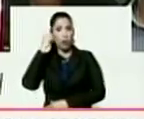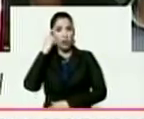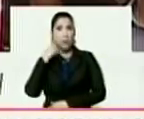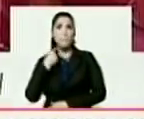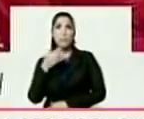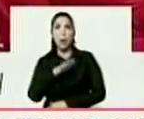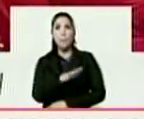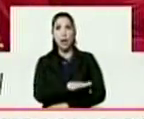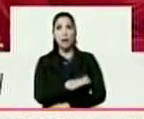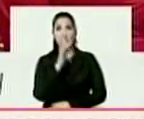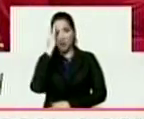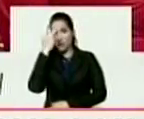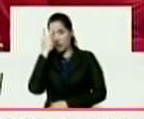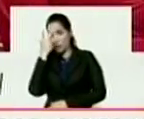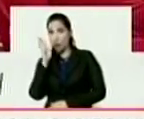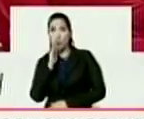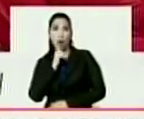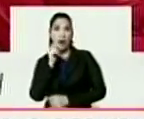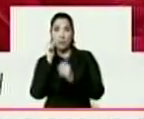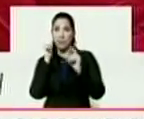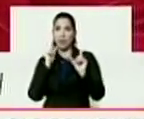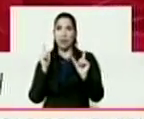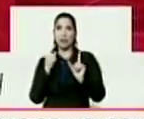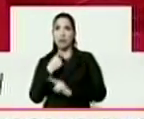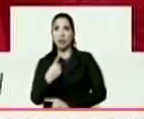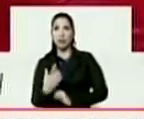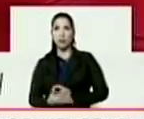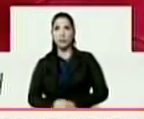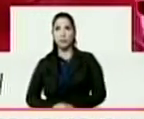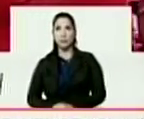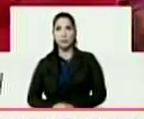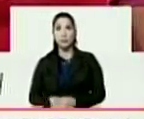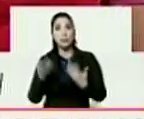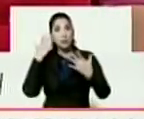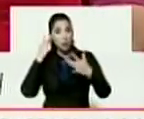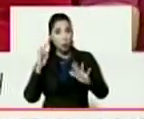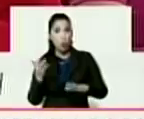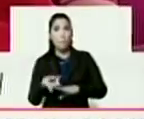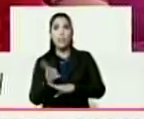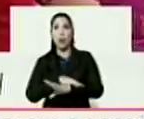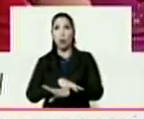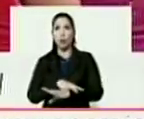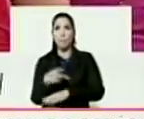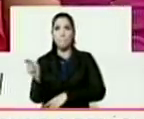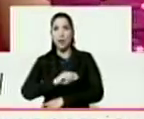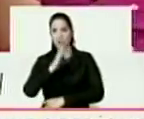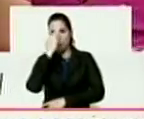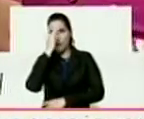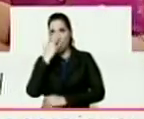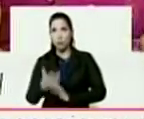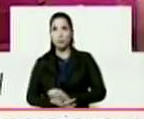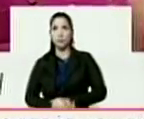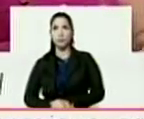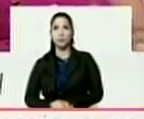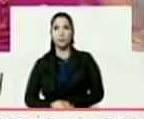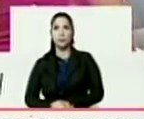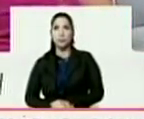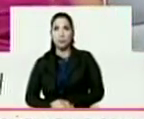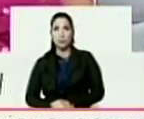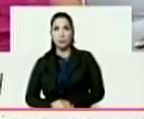no tiene expectativas que sea distinto seguramente va a ser peor en el mes de febrero